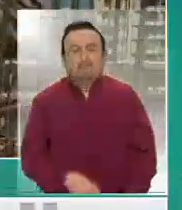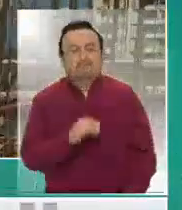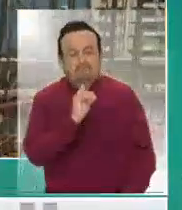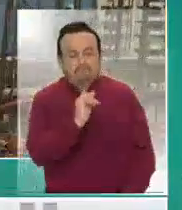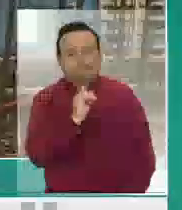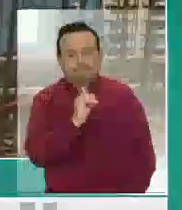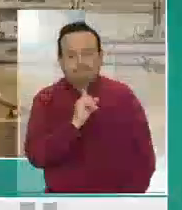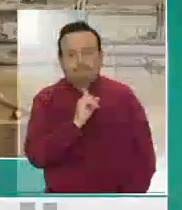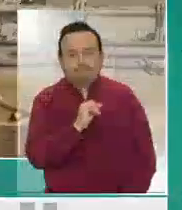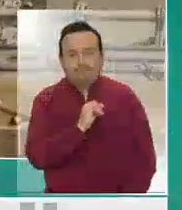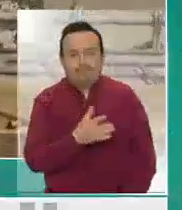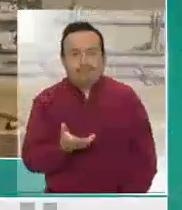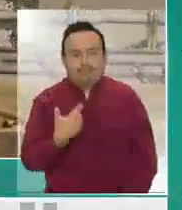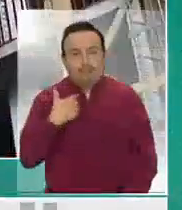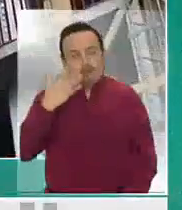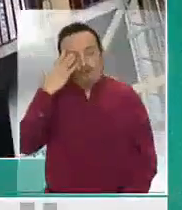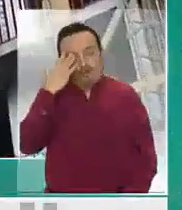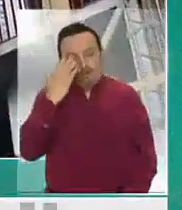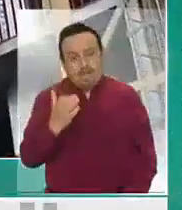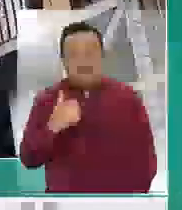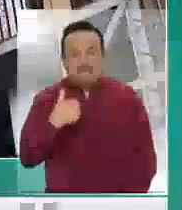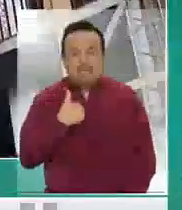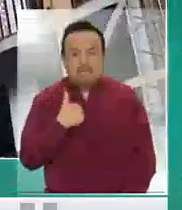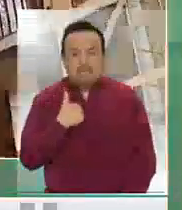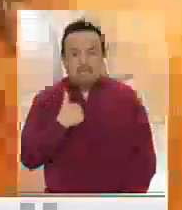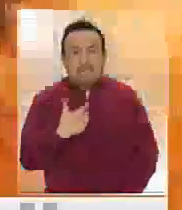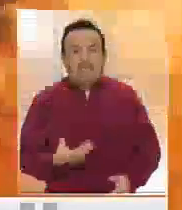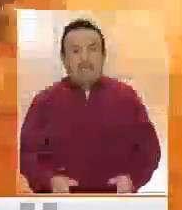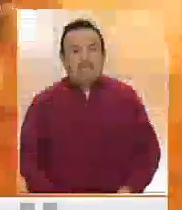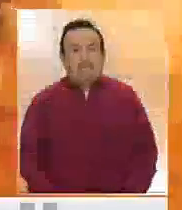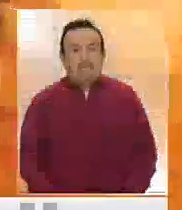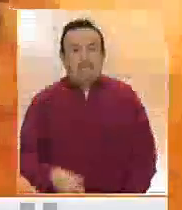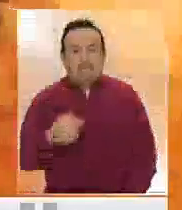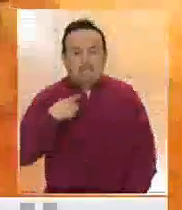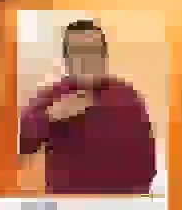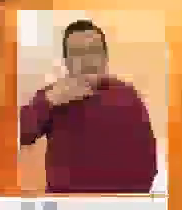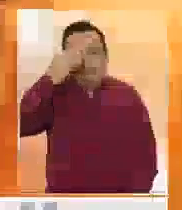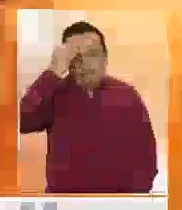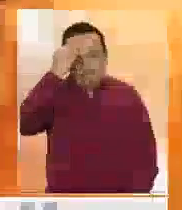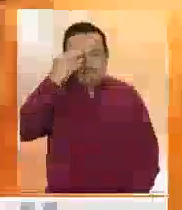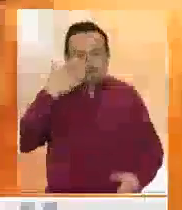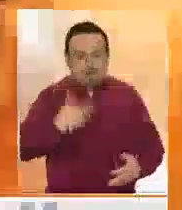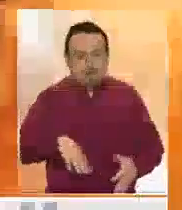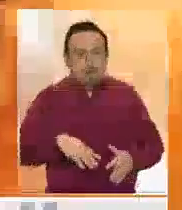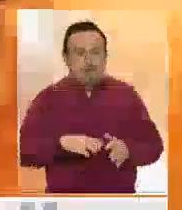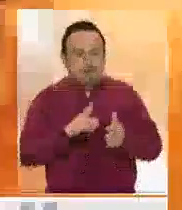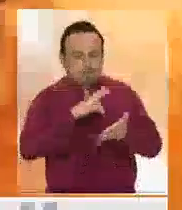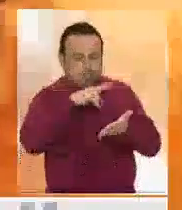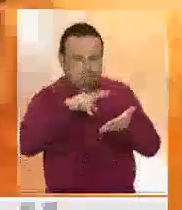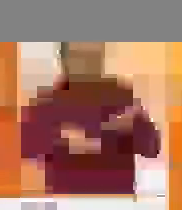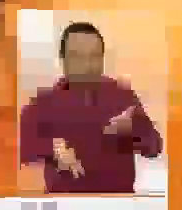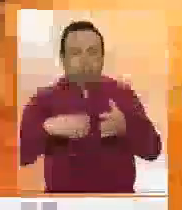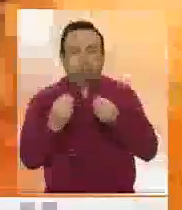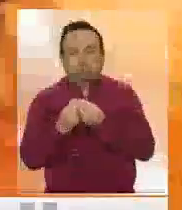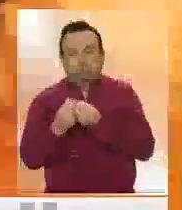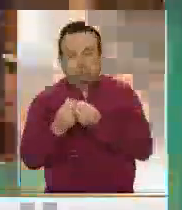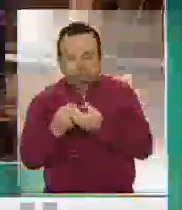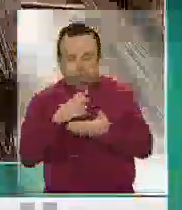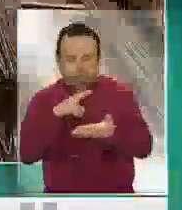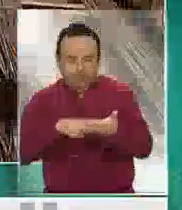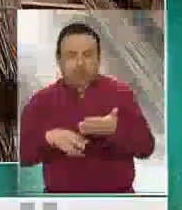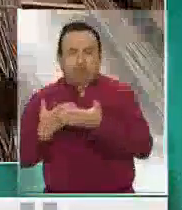Efectivamente, yo creo que lo que yo he aprendido, lo que uno ha leído, muchos estudios que han salido en el último